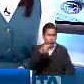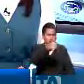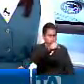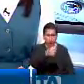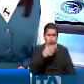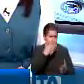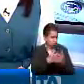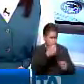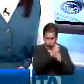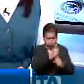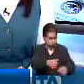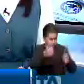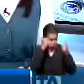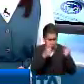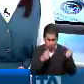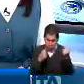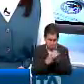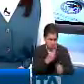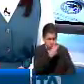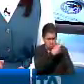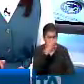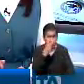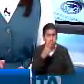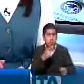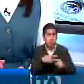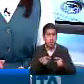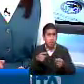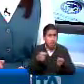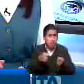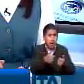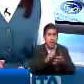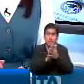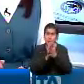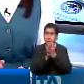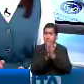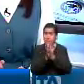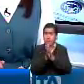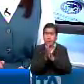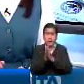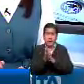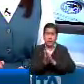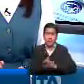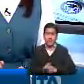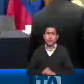como contribución a su trabajo durante la pandemia. Ningún empleado ha recibido hasta el momento ese bono.